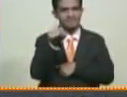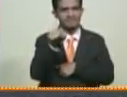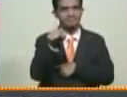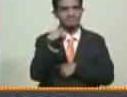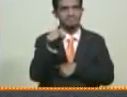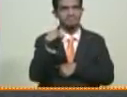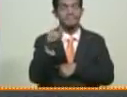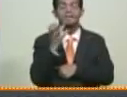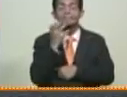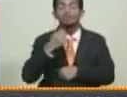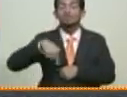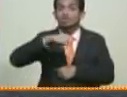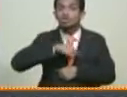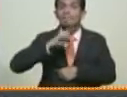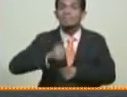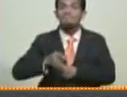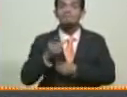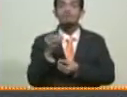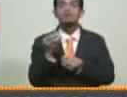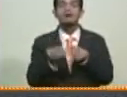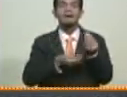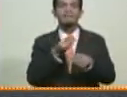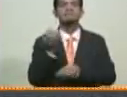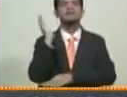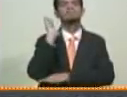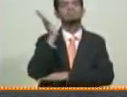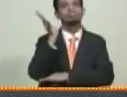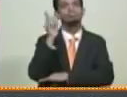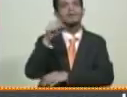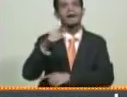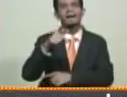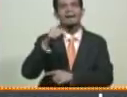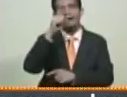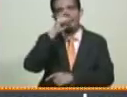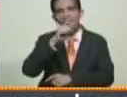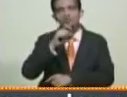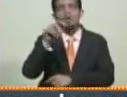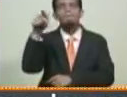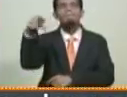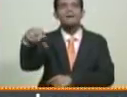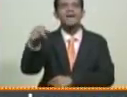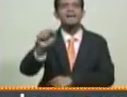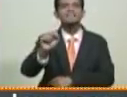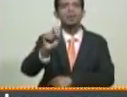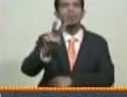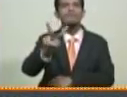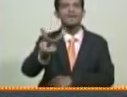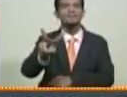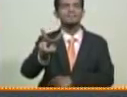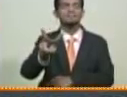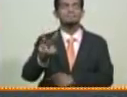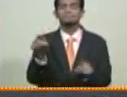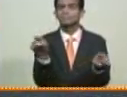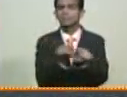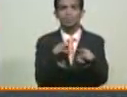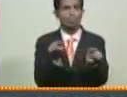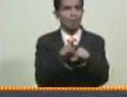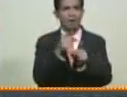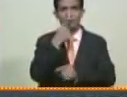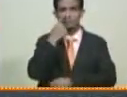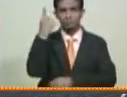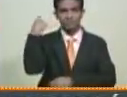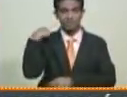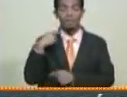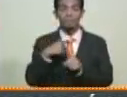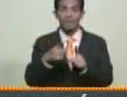nos corresponde hacer congreso este año del partido. Y lo íbamos a hacer igual, pero aprovechamos